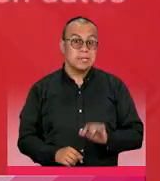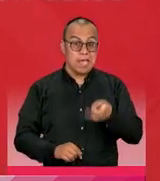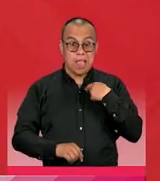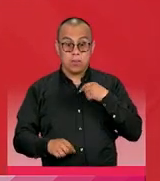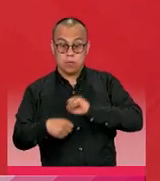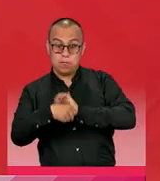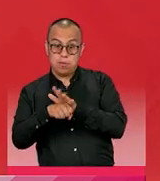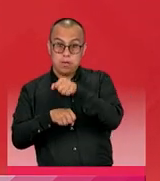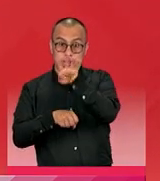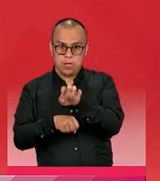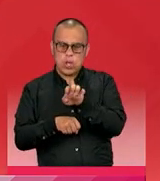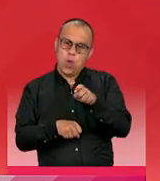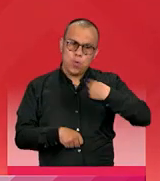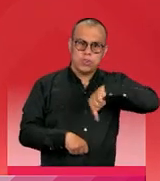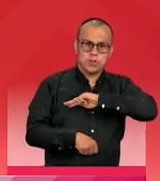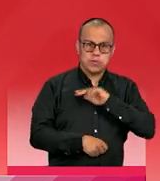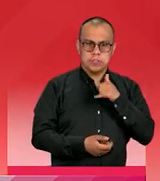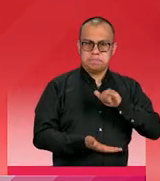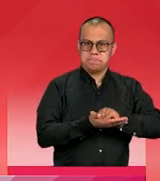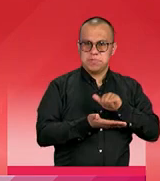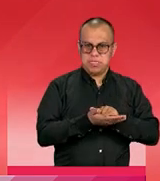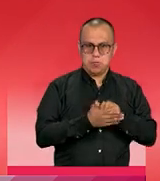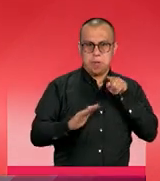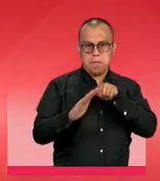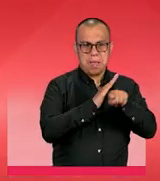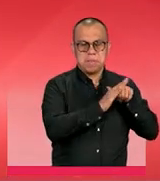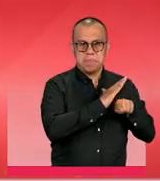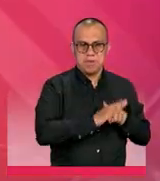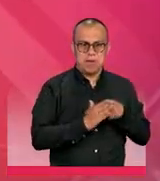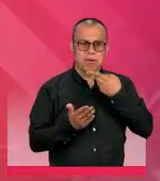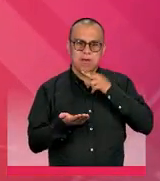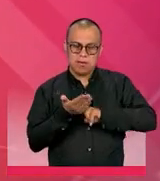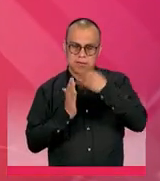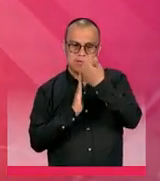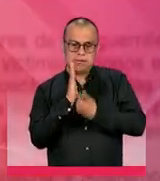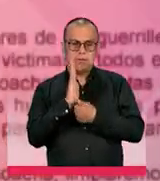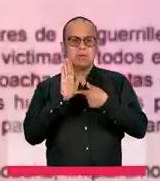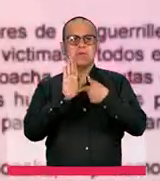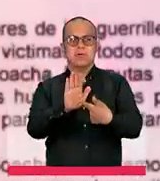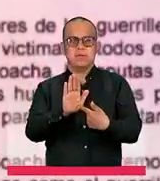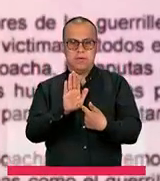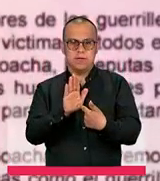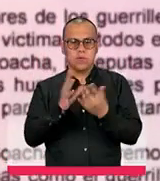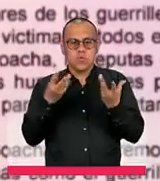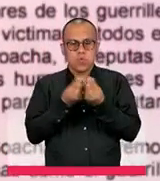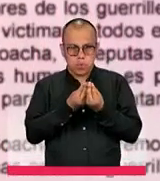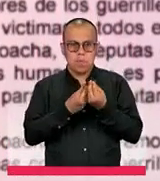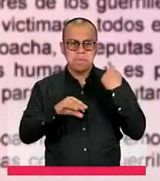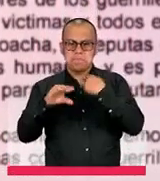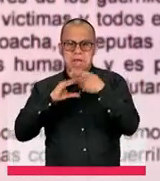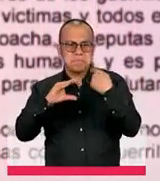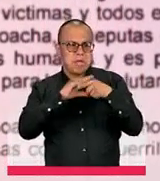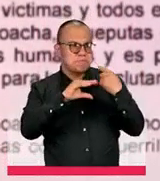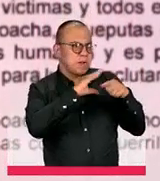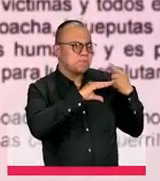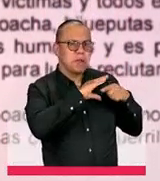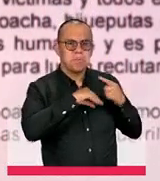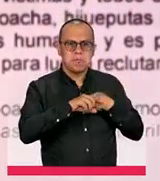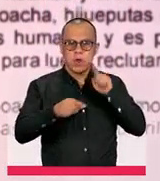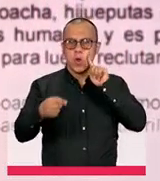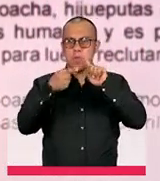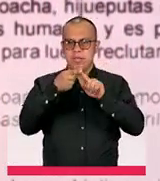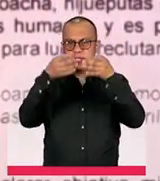el coronavirus los matamos nosotros se sentencia en un anónimo que han sido enviado por este grupo a los correos de quienes han sido objetivo de sus